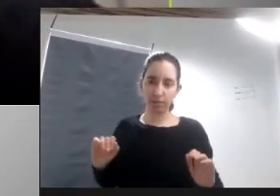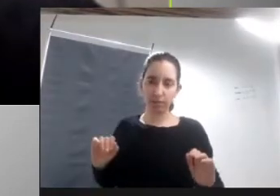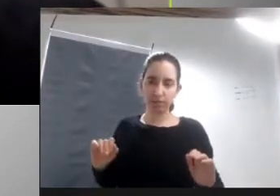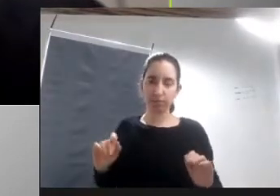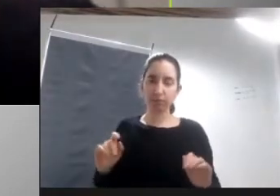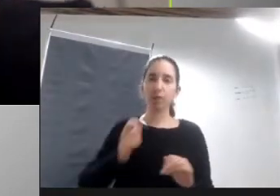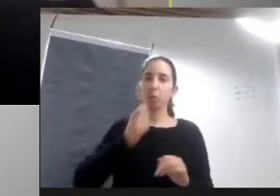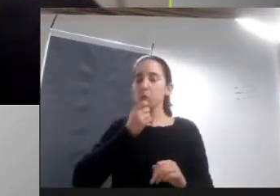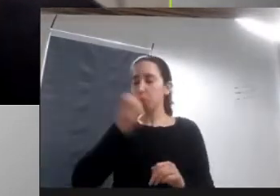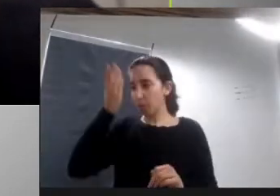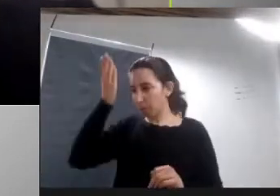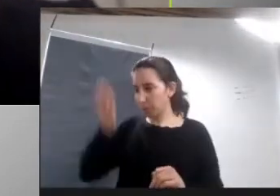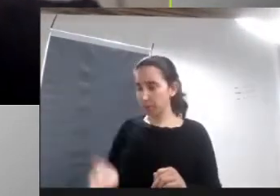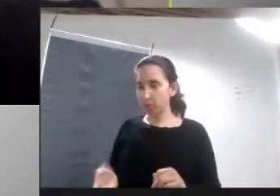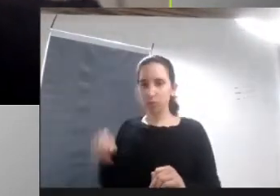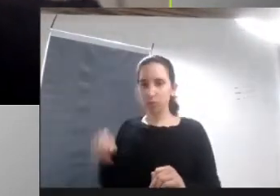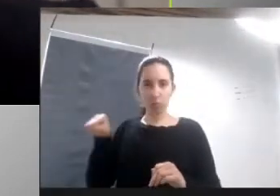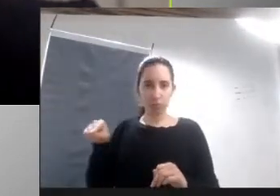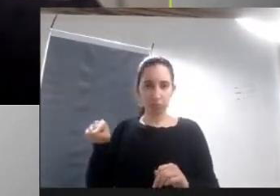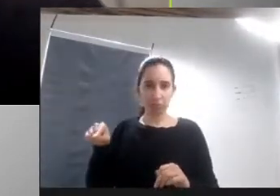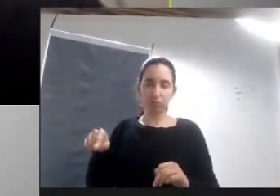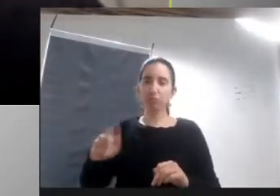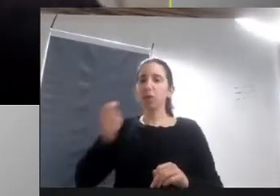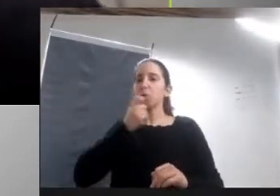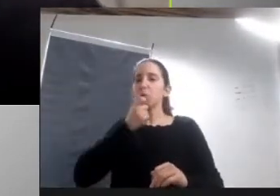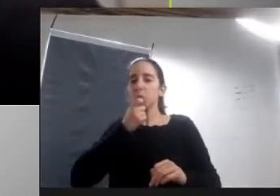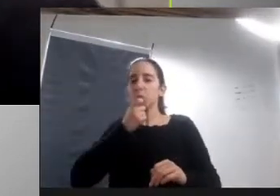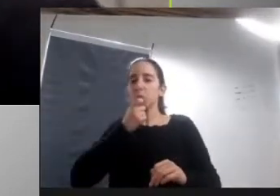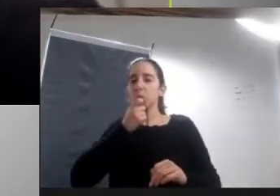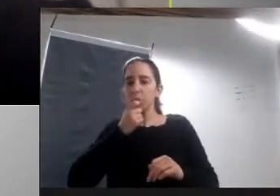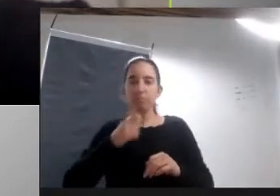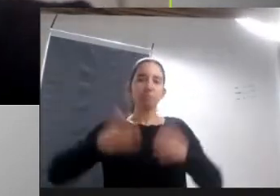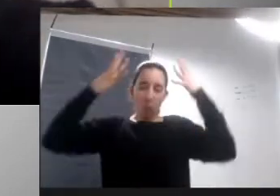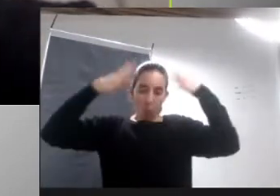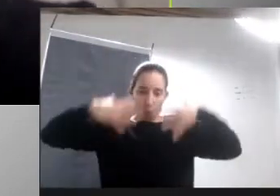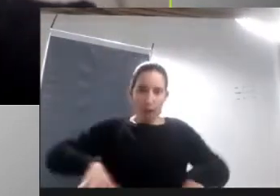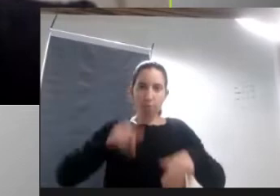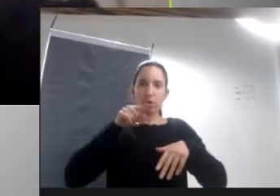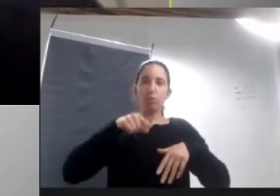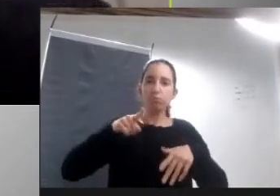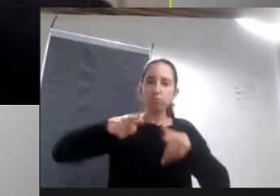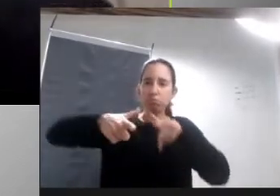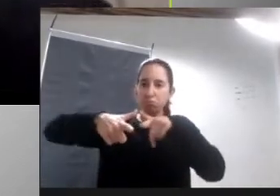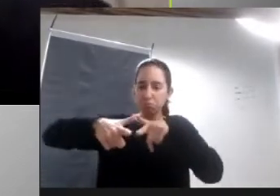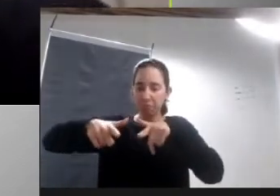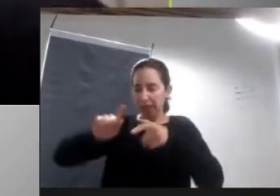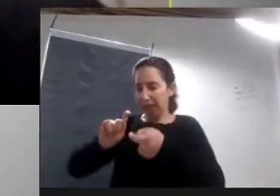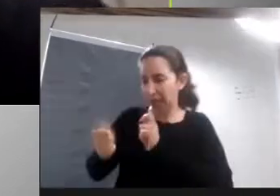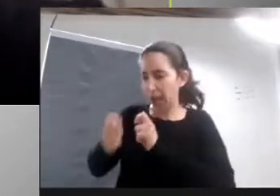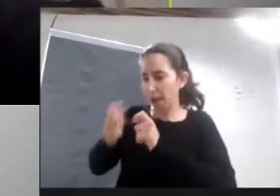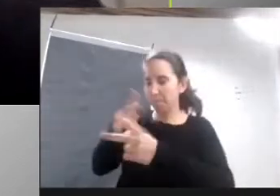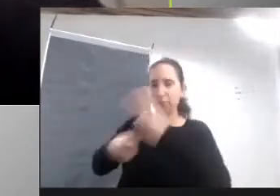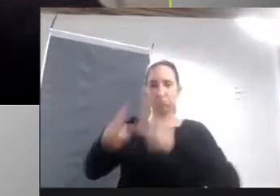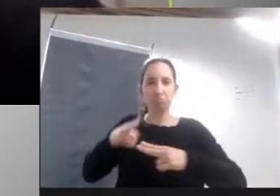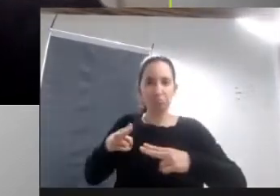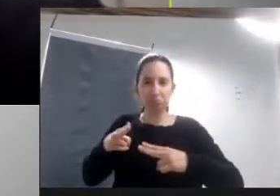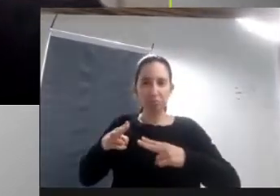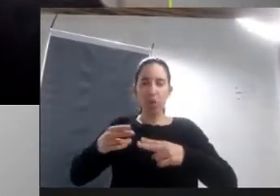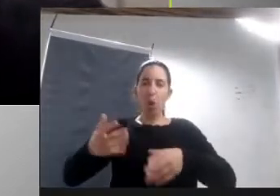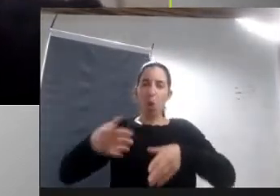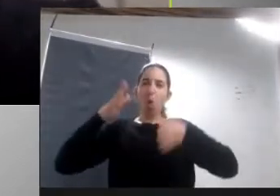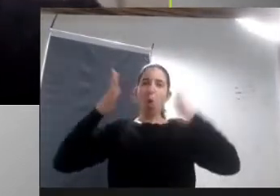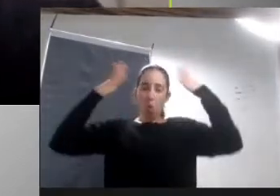apariencia de sus genitales o que extirpe sus gónadas y que afecte para siempre su salud sexual